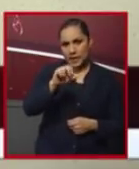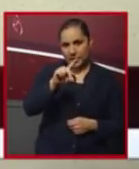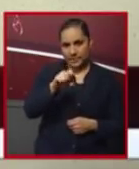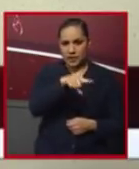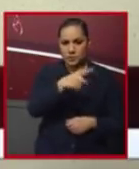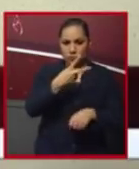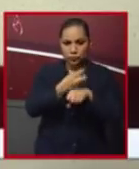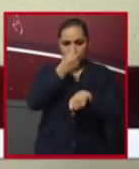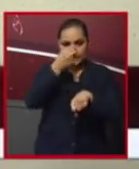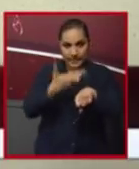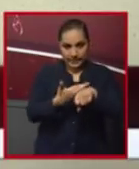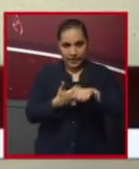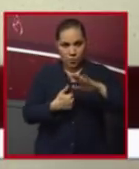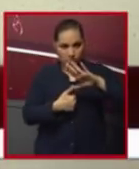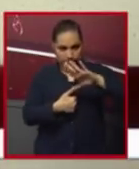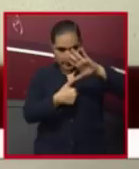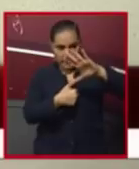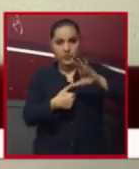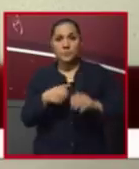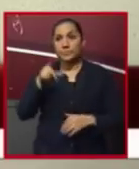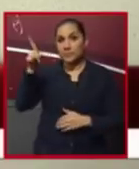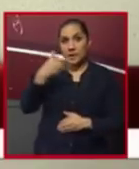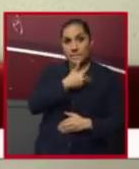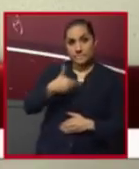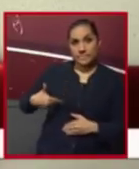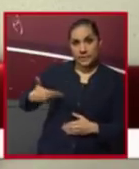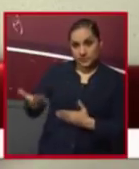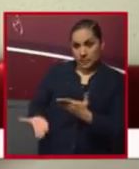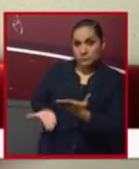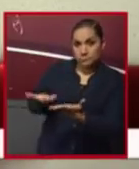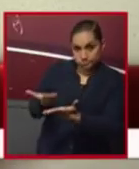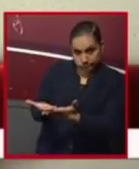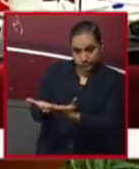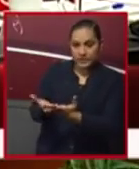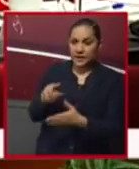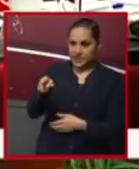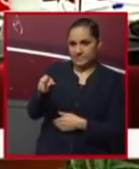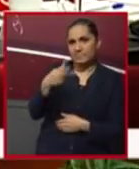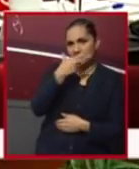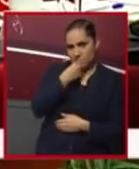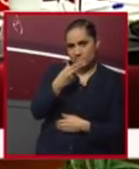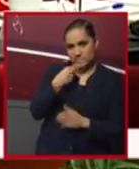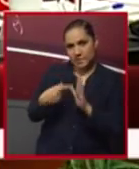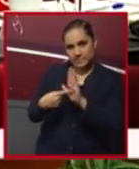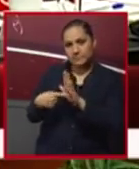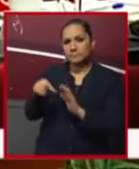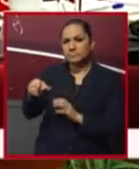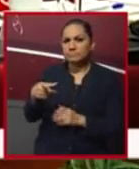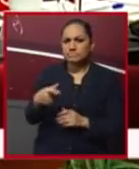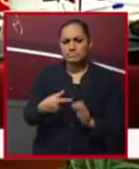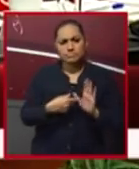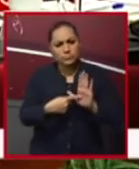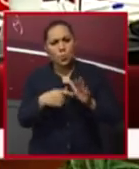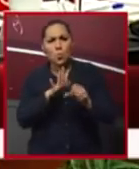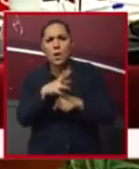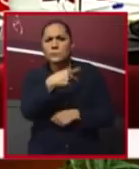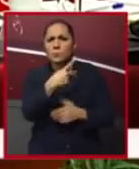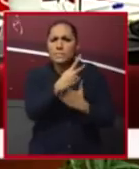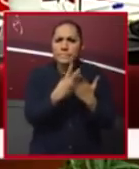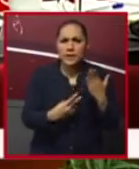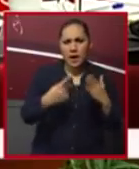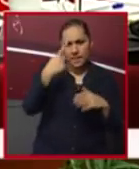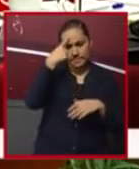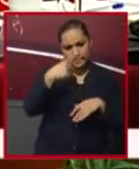Previo a ello, el ciudadano propuesto por el Ejecutivo Federal compareció ante los legisladores y presentó su plan de trabajo. Se refirió a las